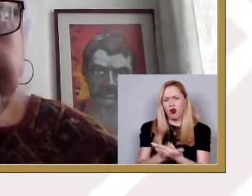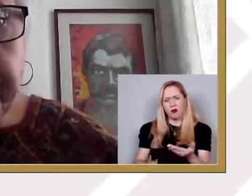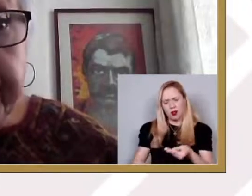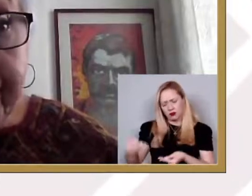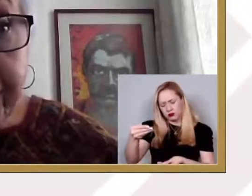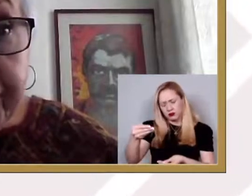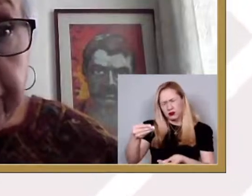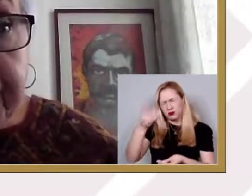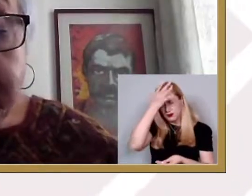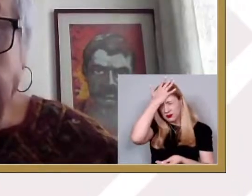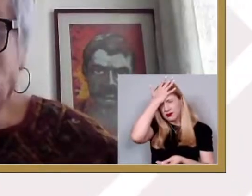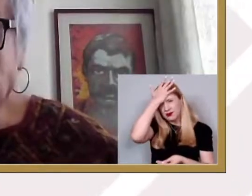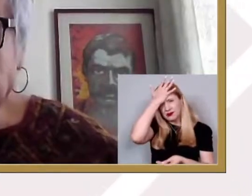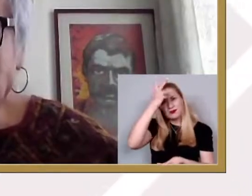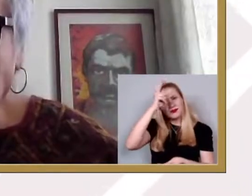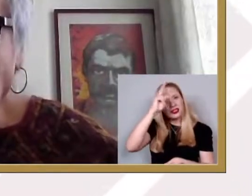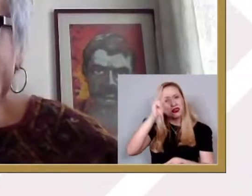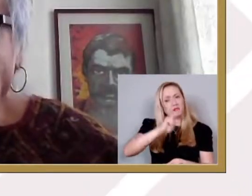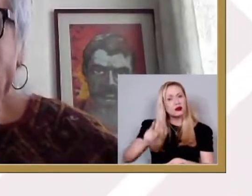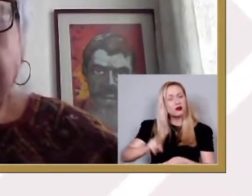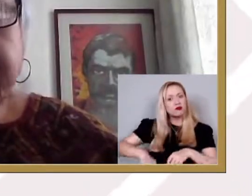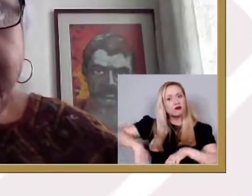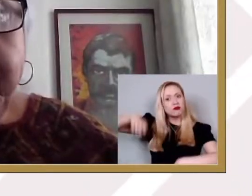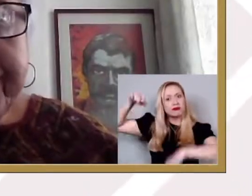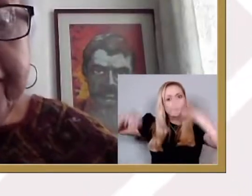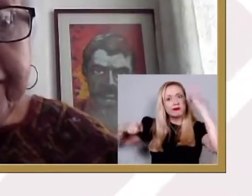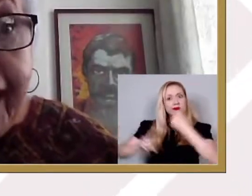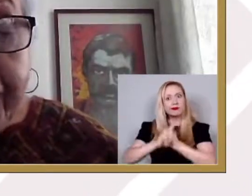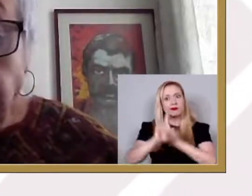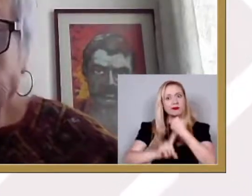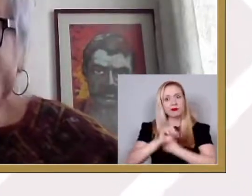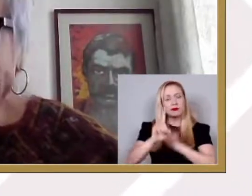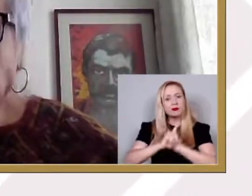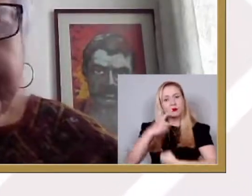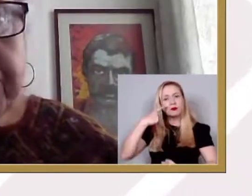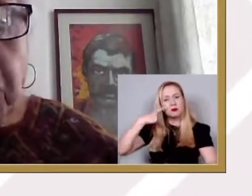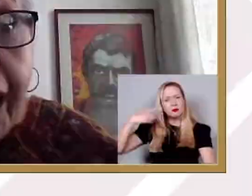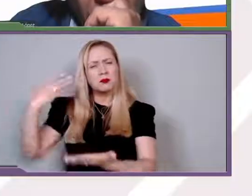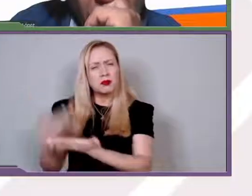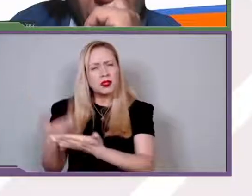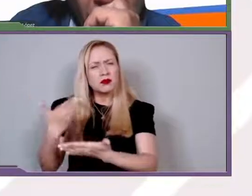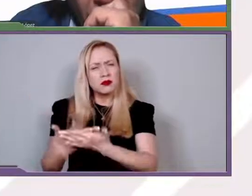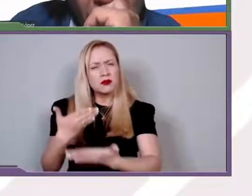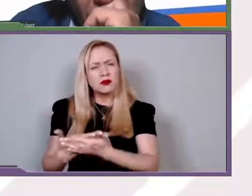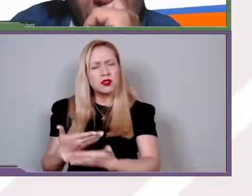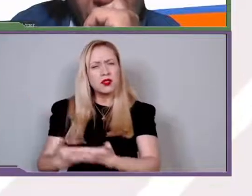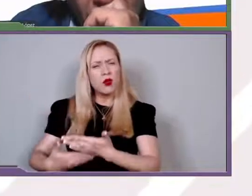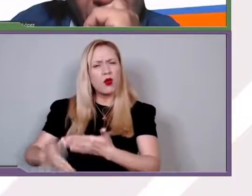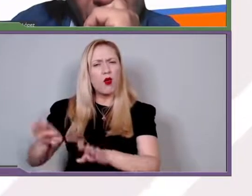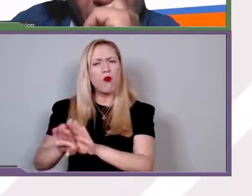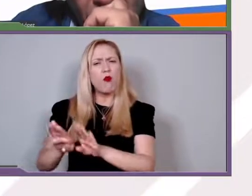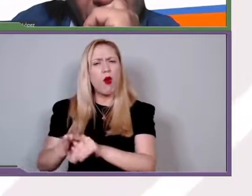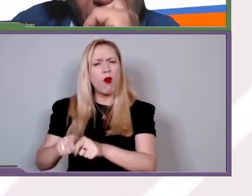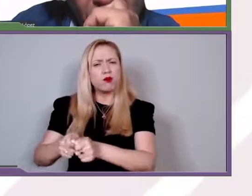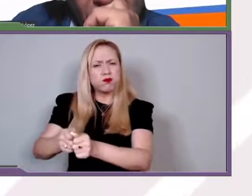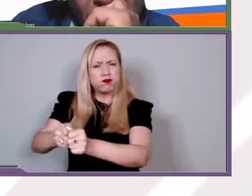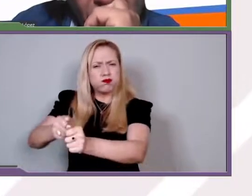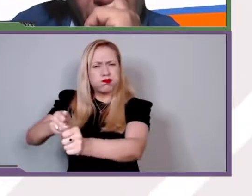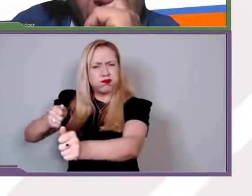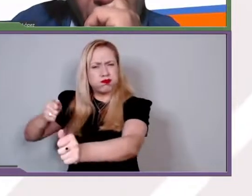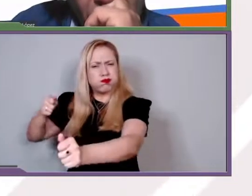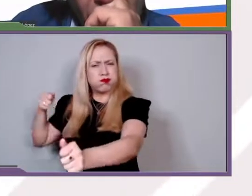la situación de las personas mayores. Se ha presentado un retroceso alto en materia de